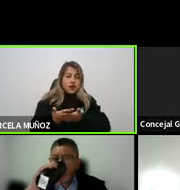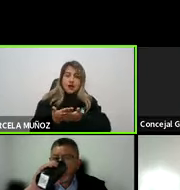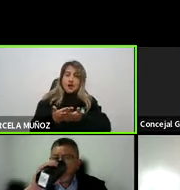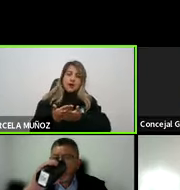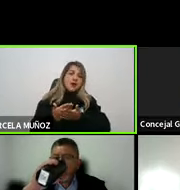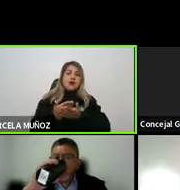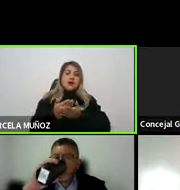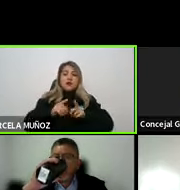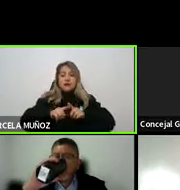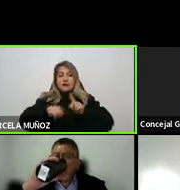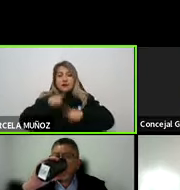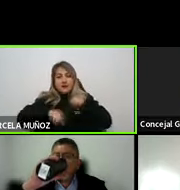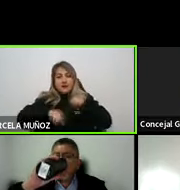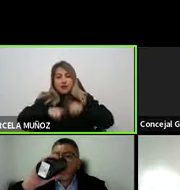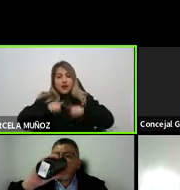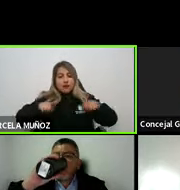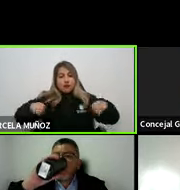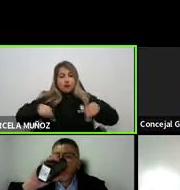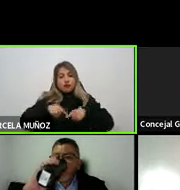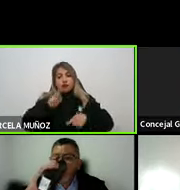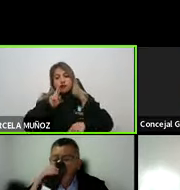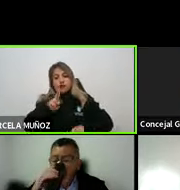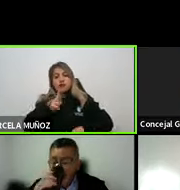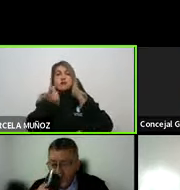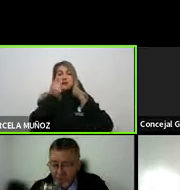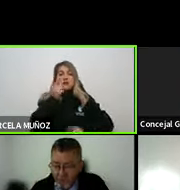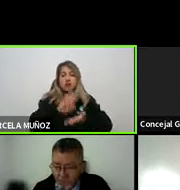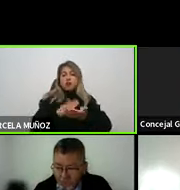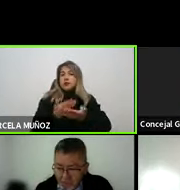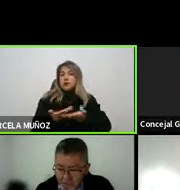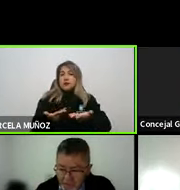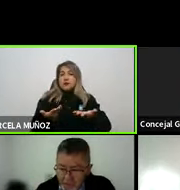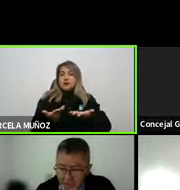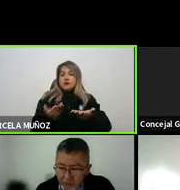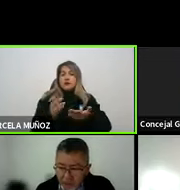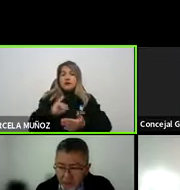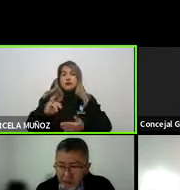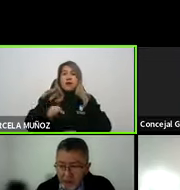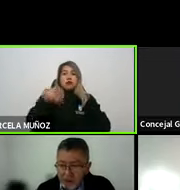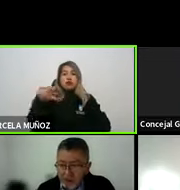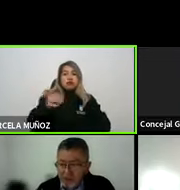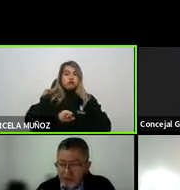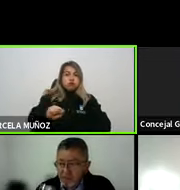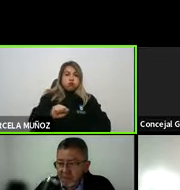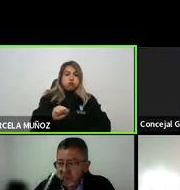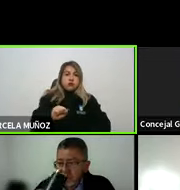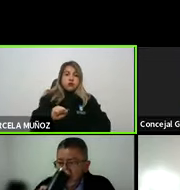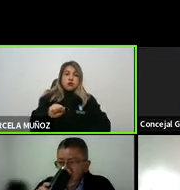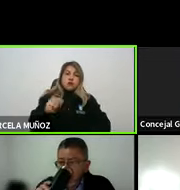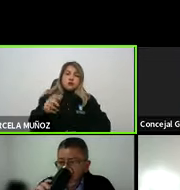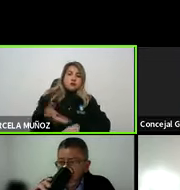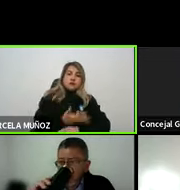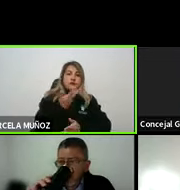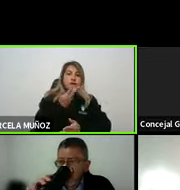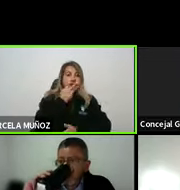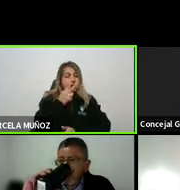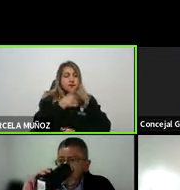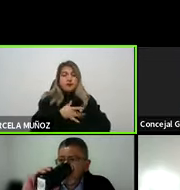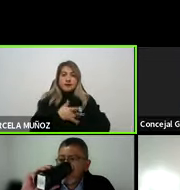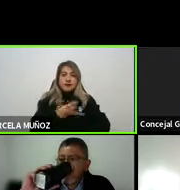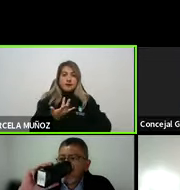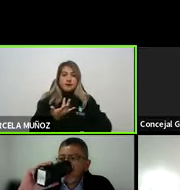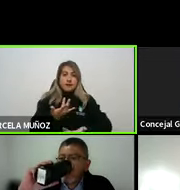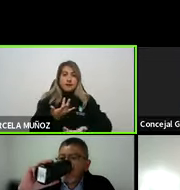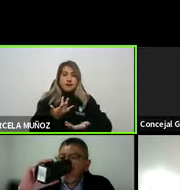realizaron estudios de suelo para evitar este tipo de situaciones tan lamentables que vimos muchos